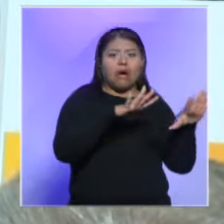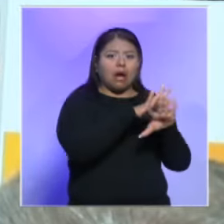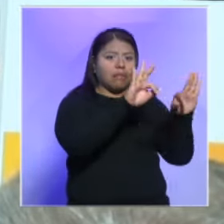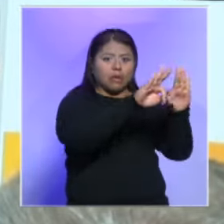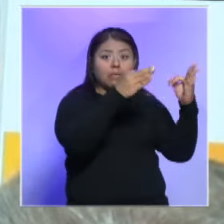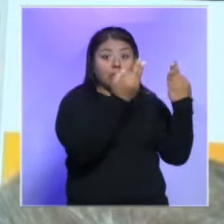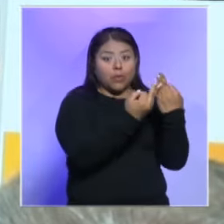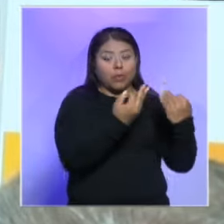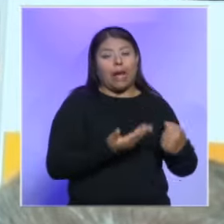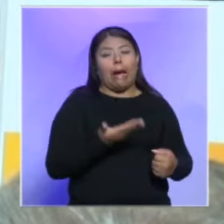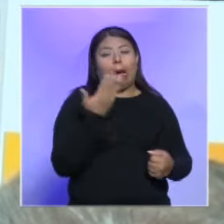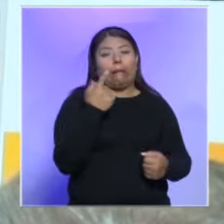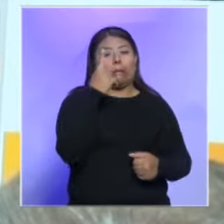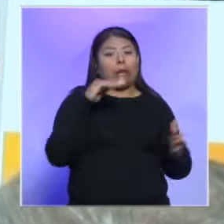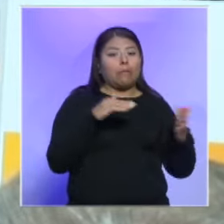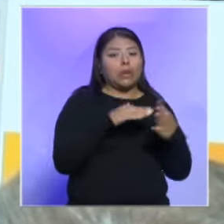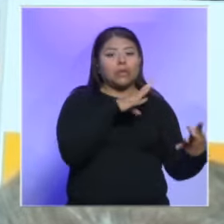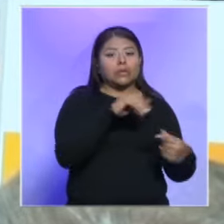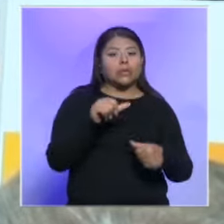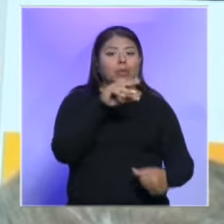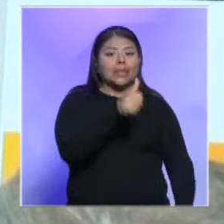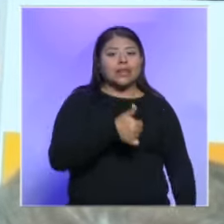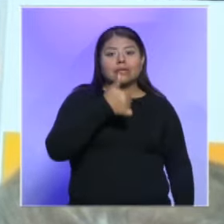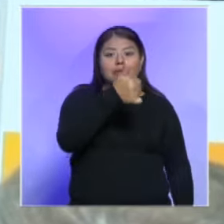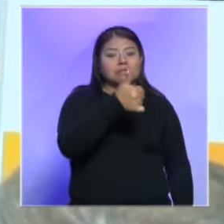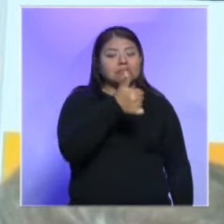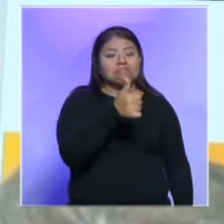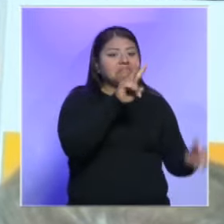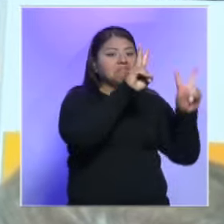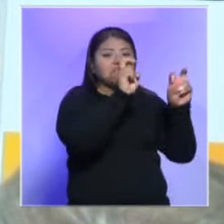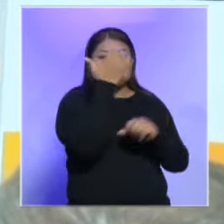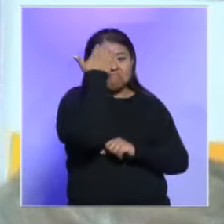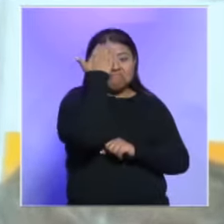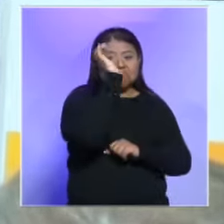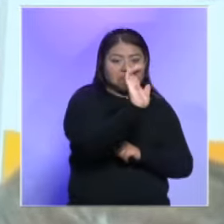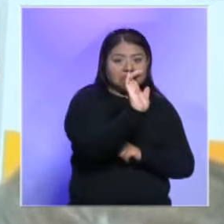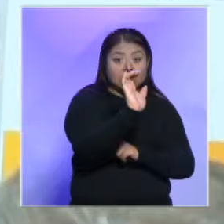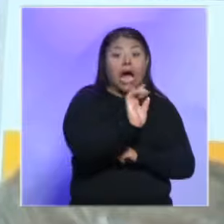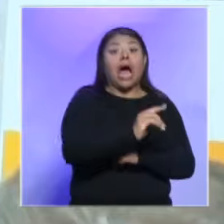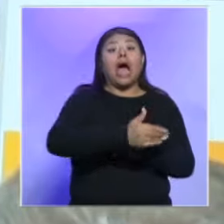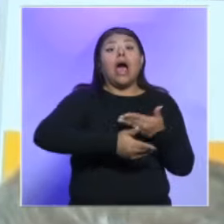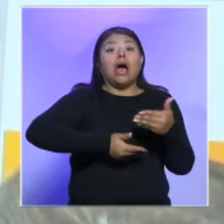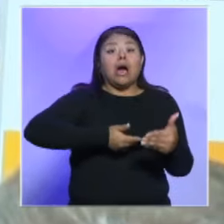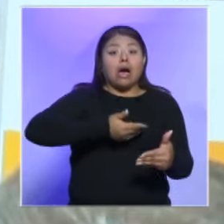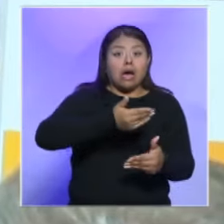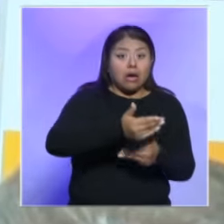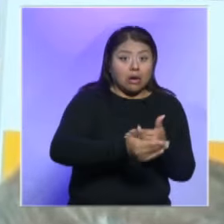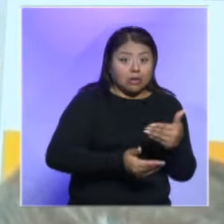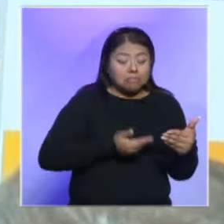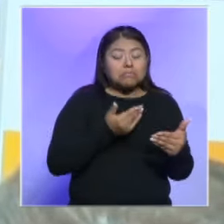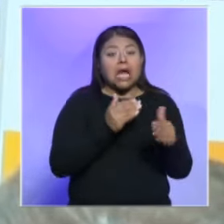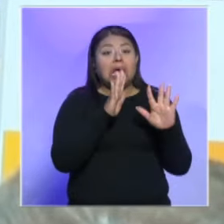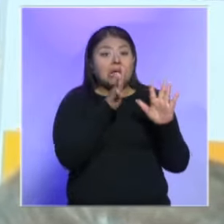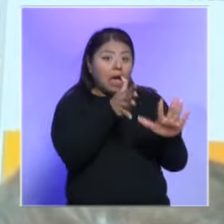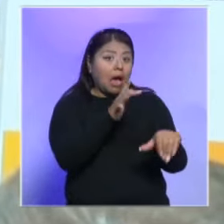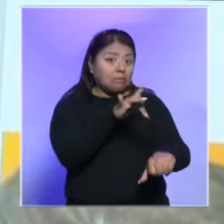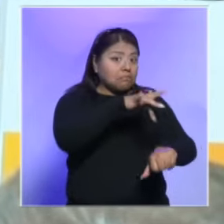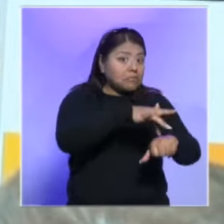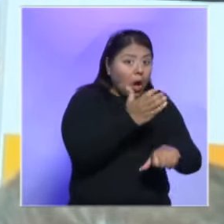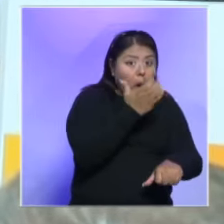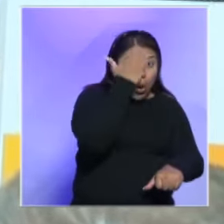México. En 12 incluso se regula esta figura, pero no se baja la legislación.